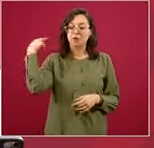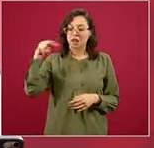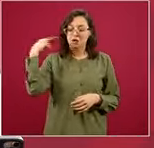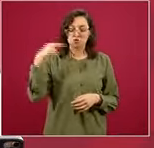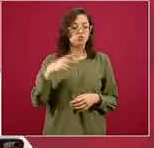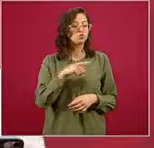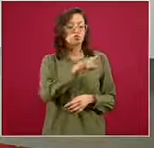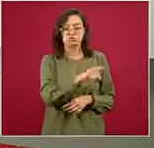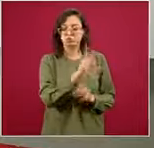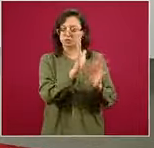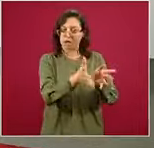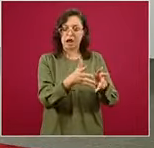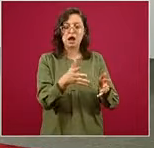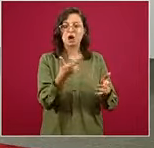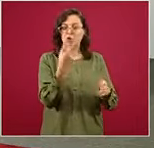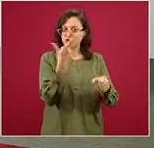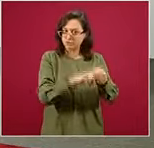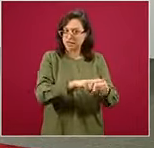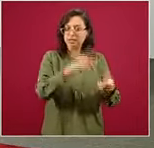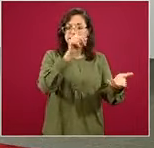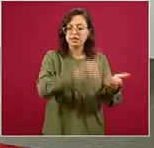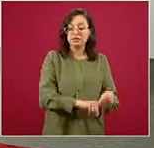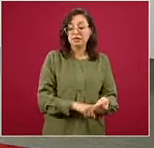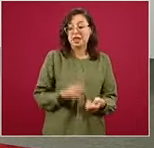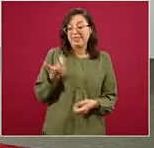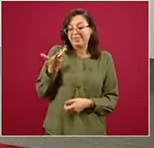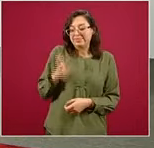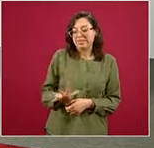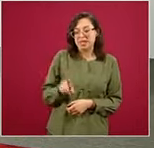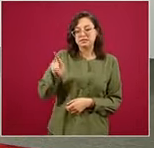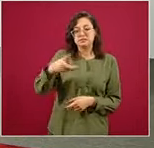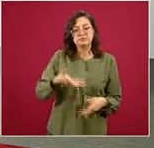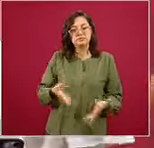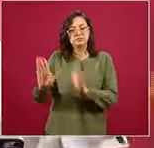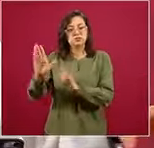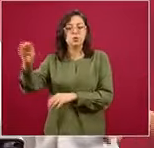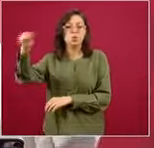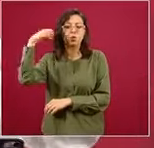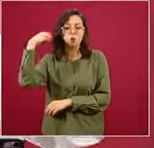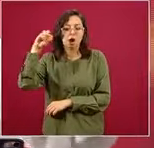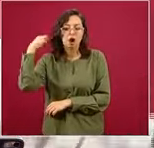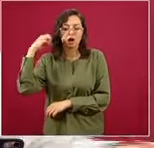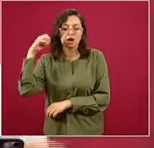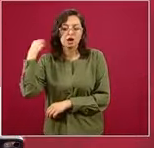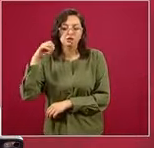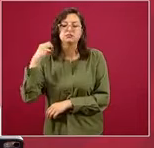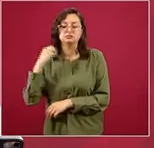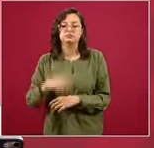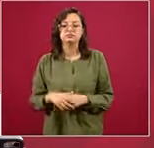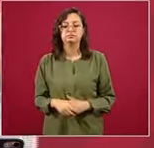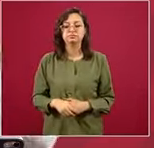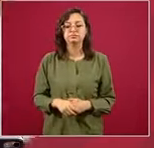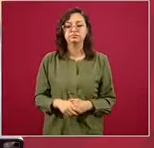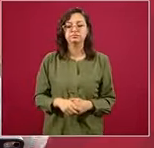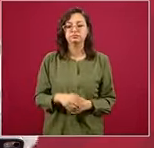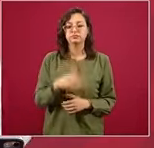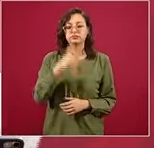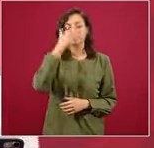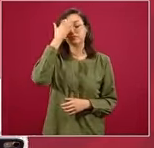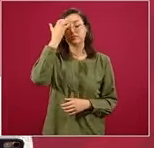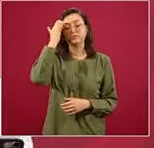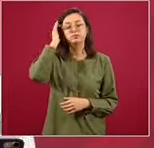ya, y los otros 10 se iban a ir a Oaxaca, ignoro en este momento en qué fase van, pero se van a ir a Oaxaca. Se